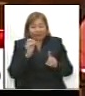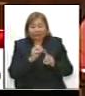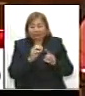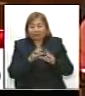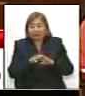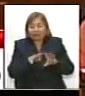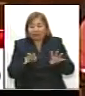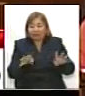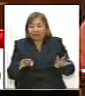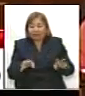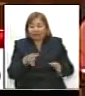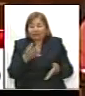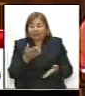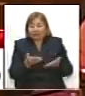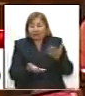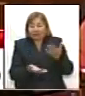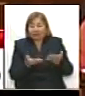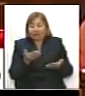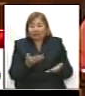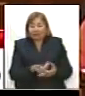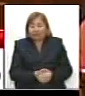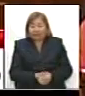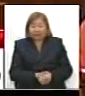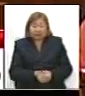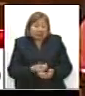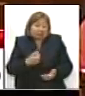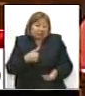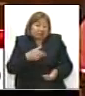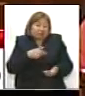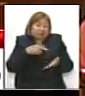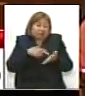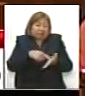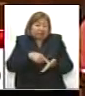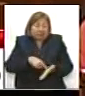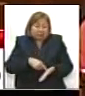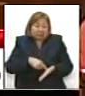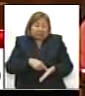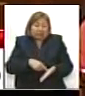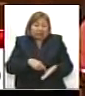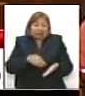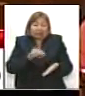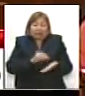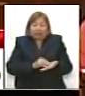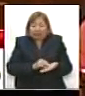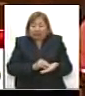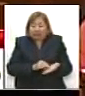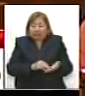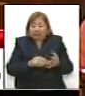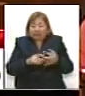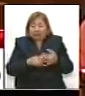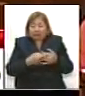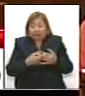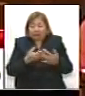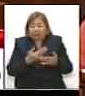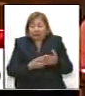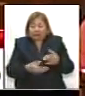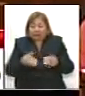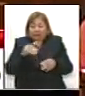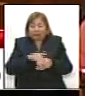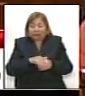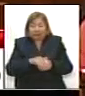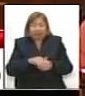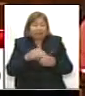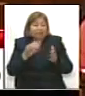ampliar. Entonces, tal vez nosotros volvemos a insistir en que sería bueno volver al dictamen original, que además fue el que votamos en la Comisión